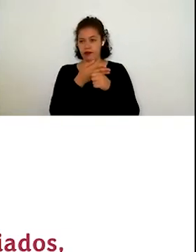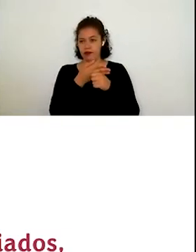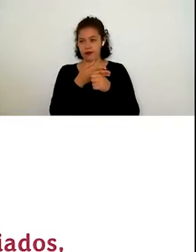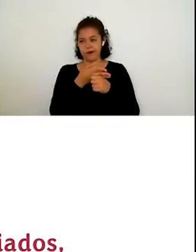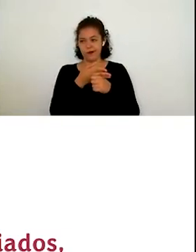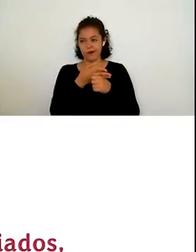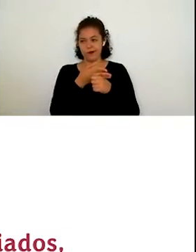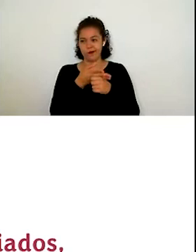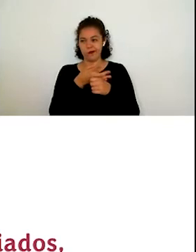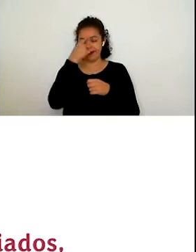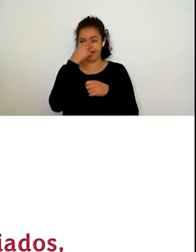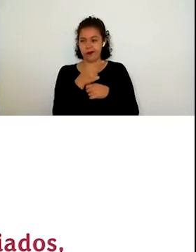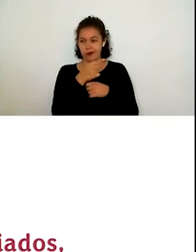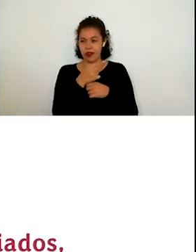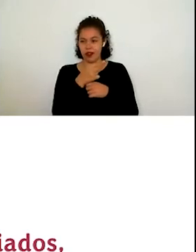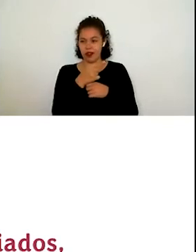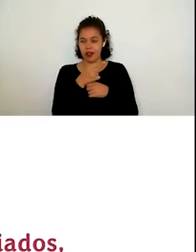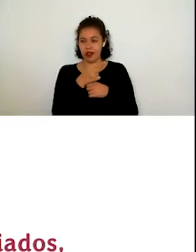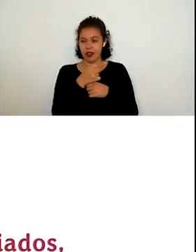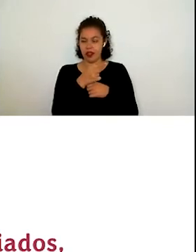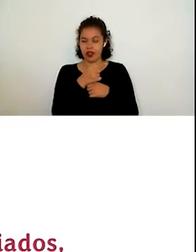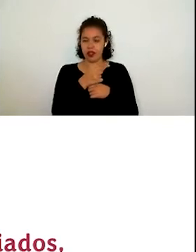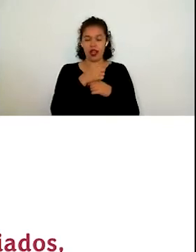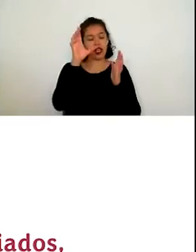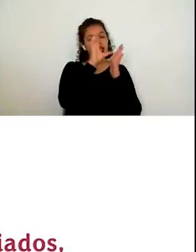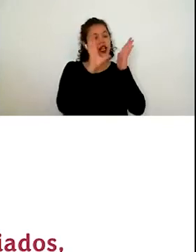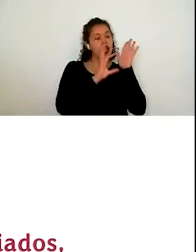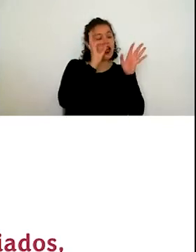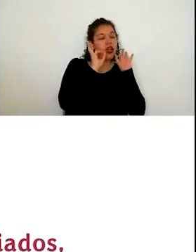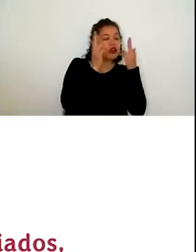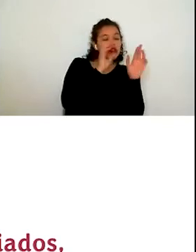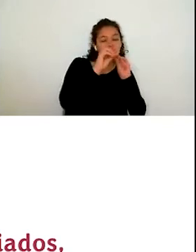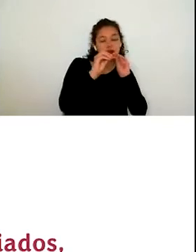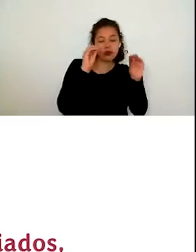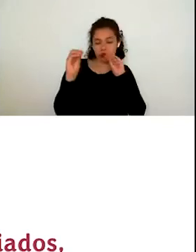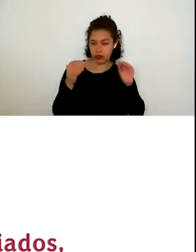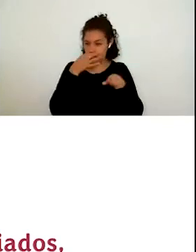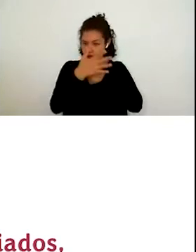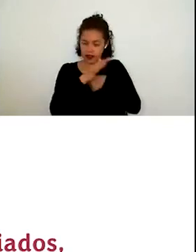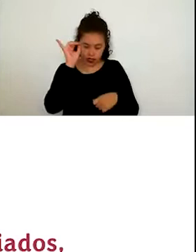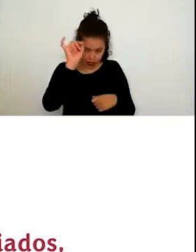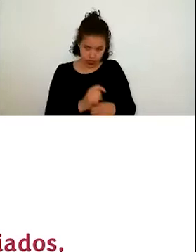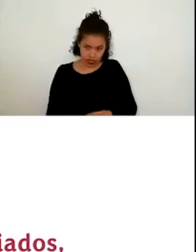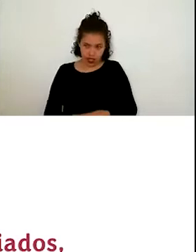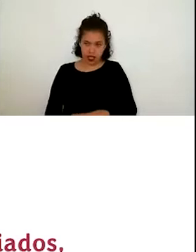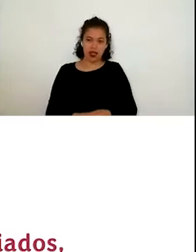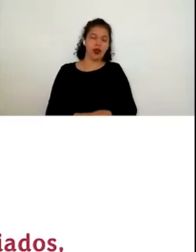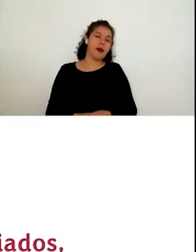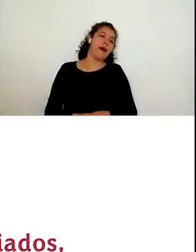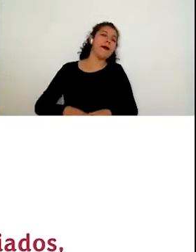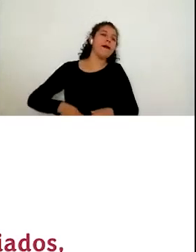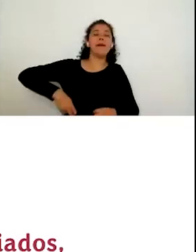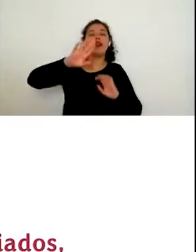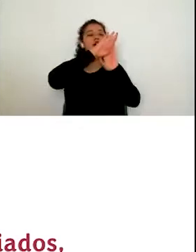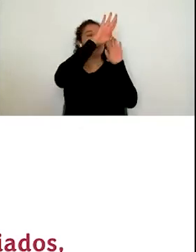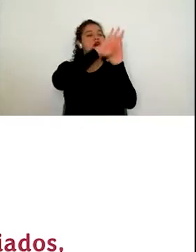dados de conocimiento de ese calendario de sesiones, entonces sí. Pero si no está establecido en los estatutos, sí